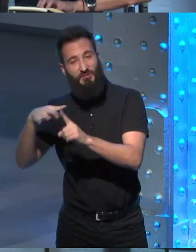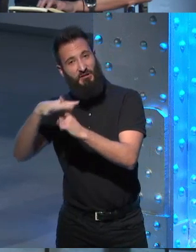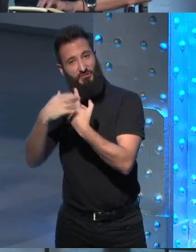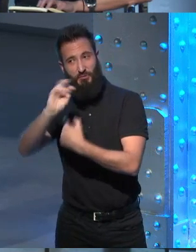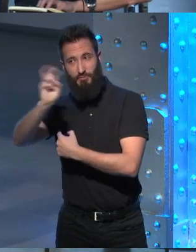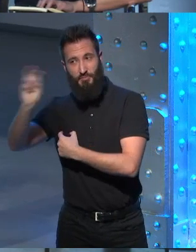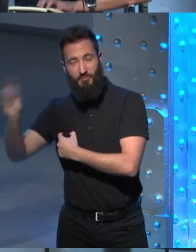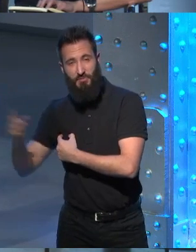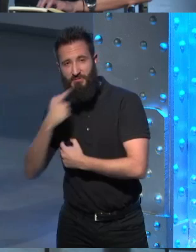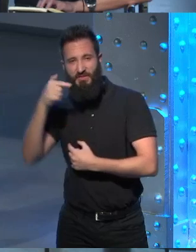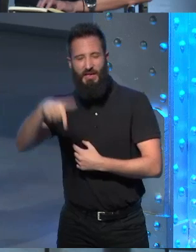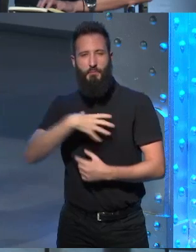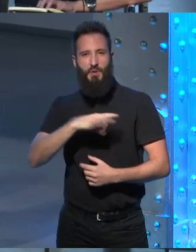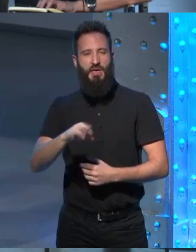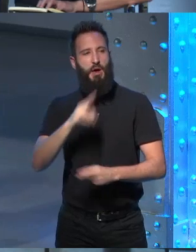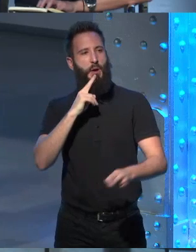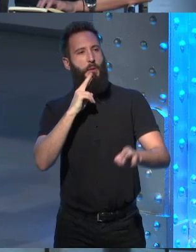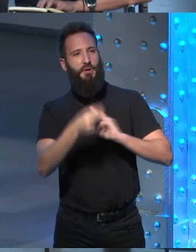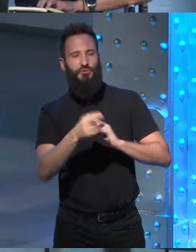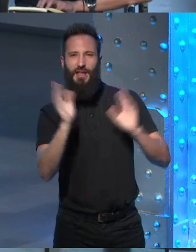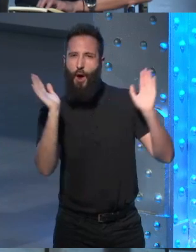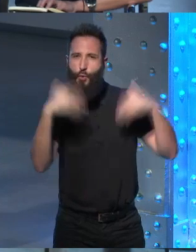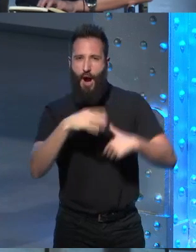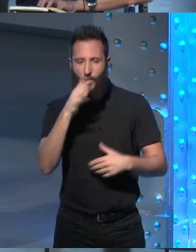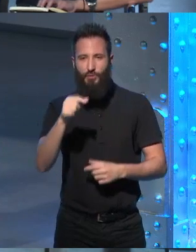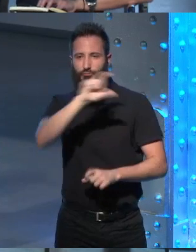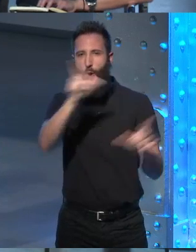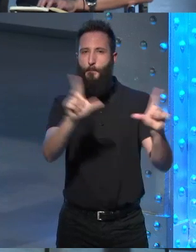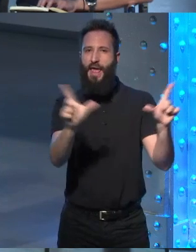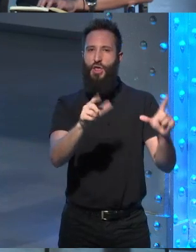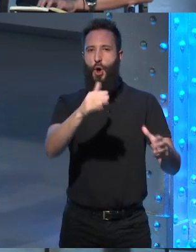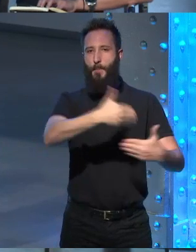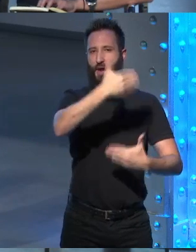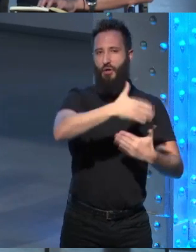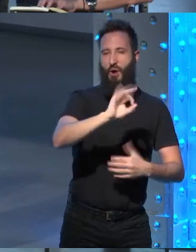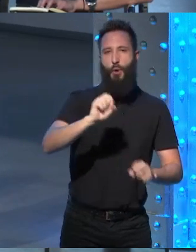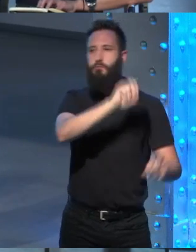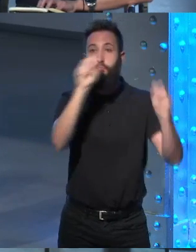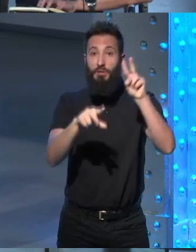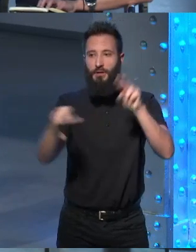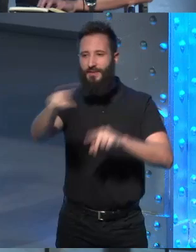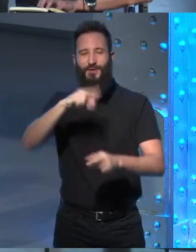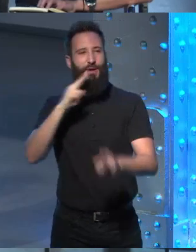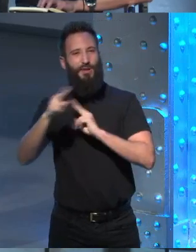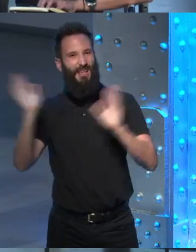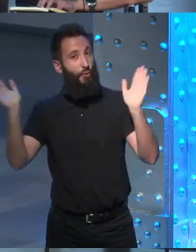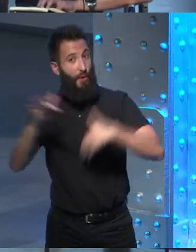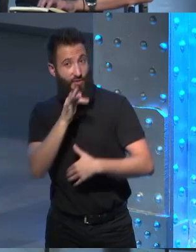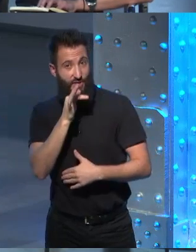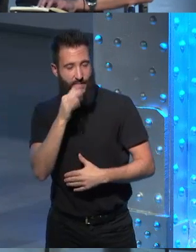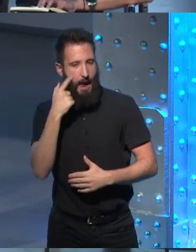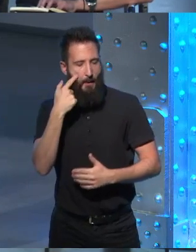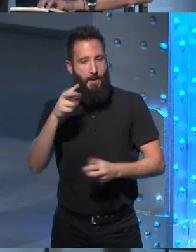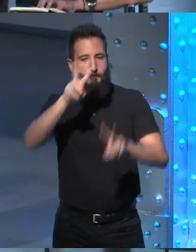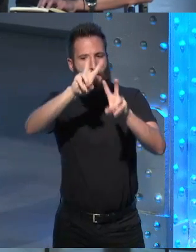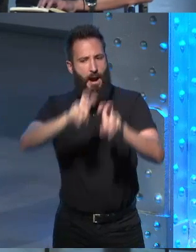que decidís. Aquí hay una pregunta que no está siendo respondida o por los medios tradicionales o sobre la que nosotros tenemos dudas. Vamos a investigar sobre ello y vamos a hacerlo,